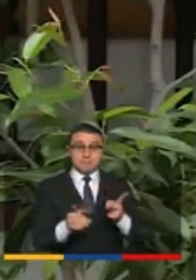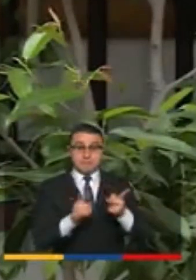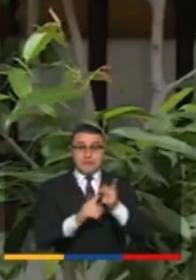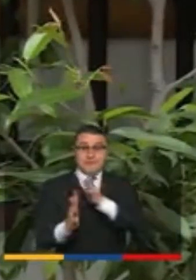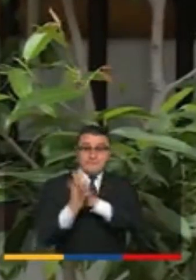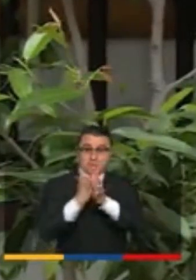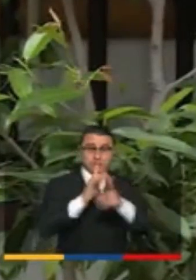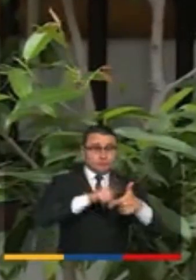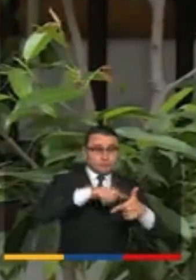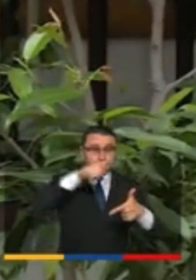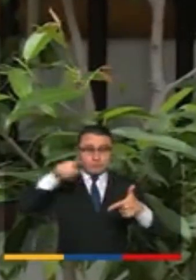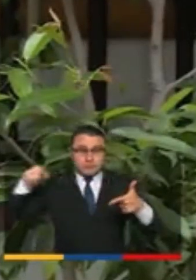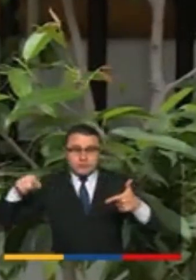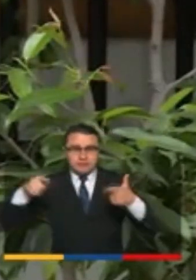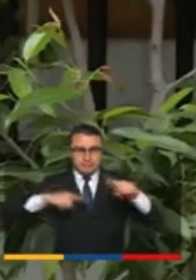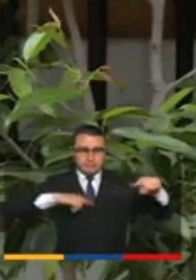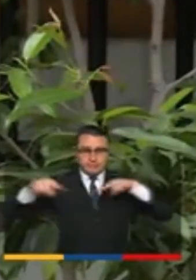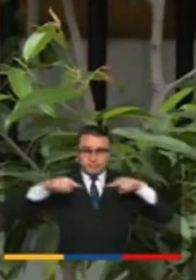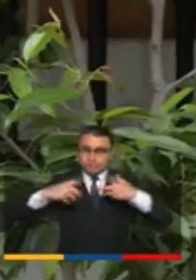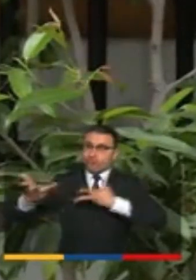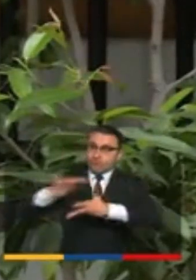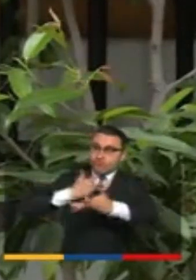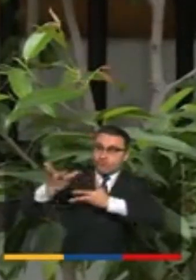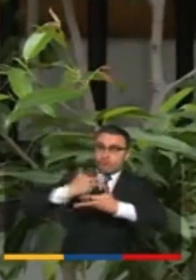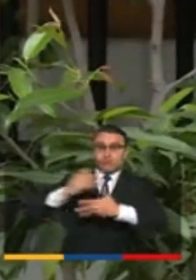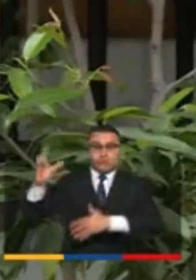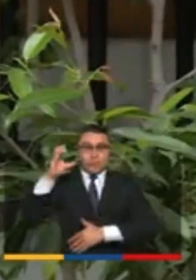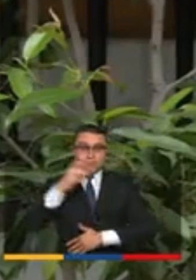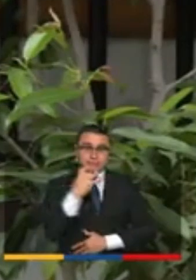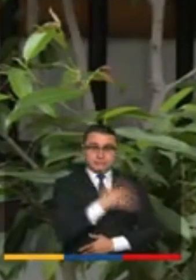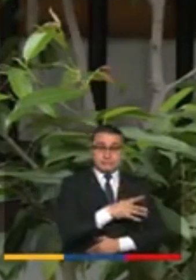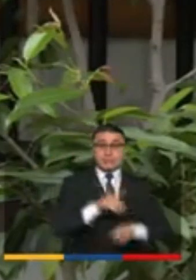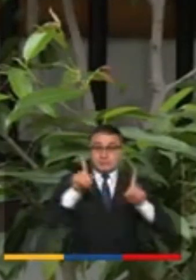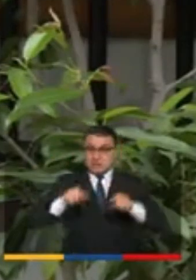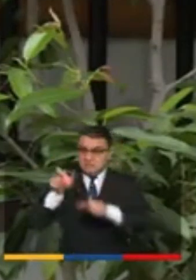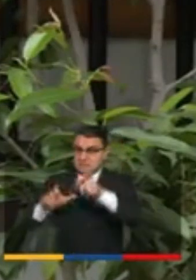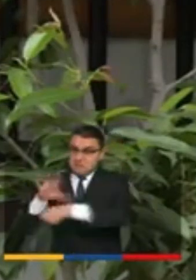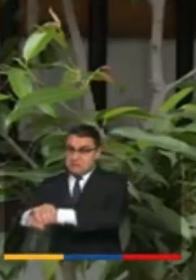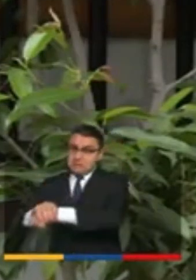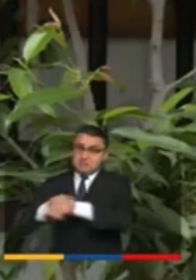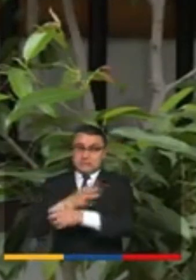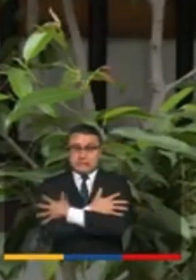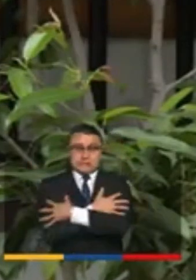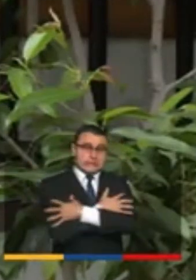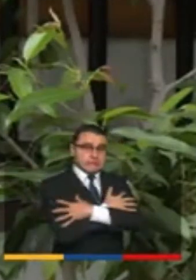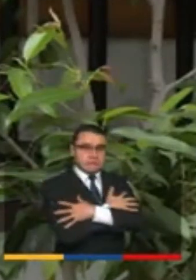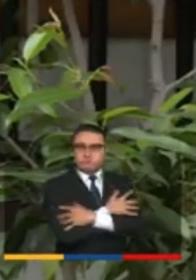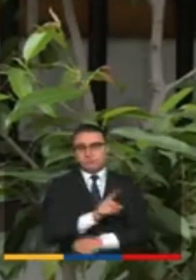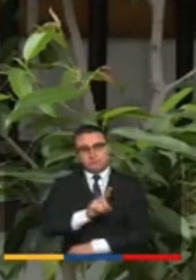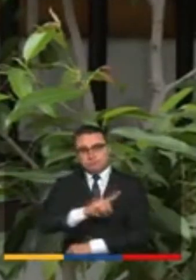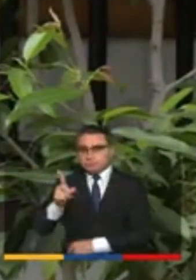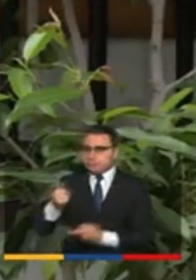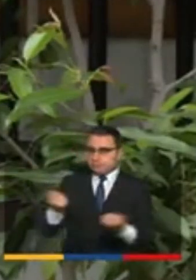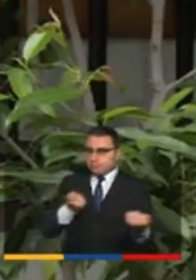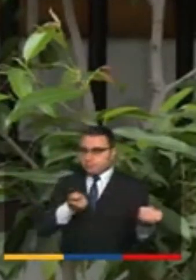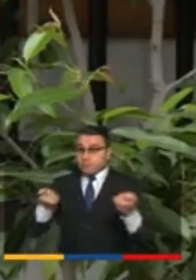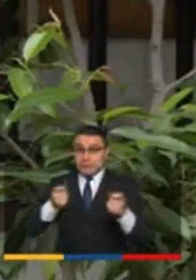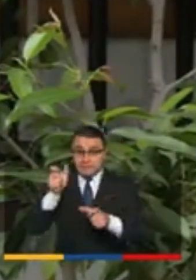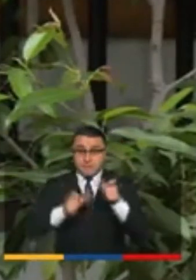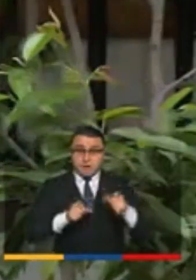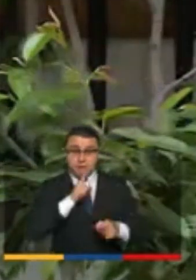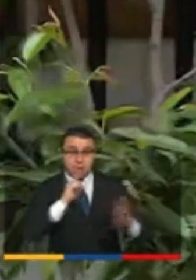administrativas entre las instituciones competentes y acciones para el combate de la trata de personas y el tráfico ilícito de